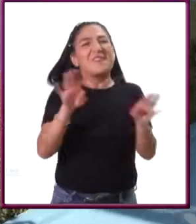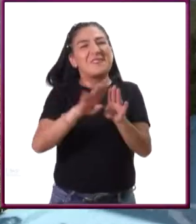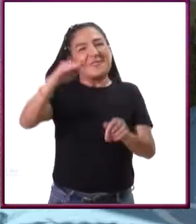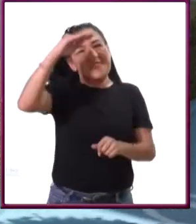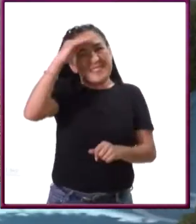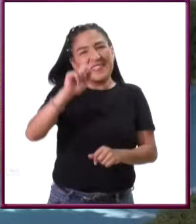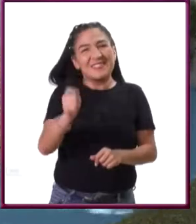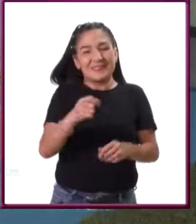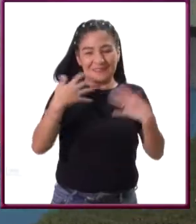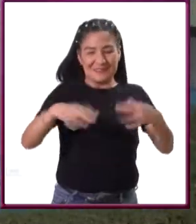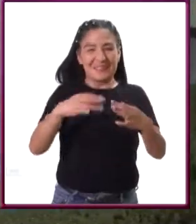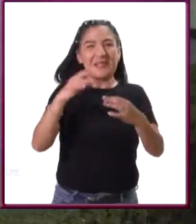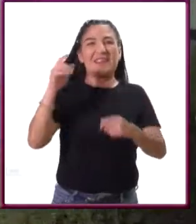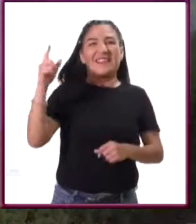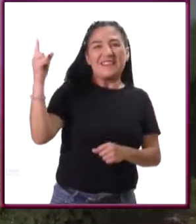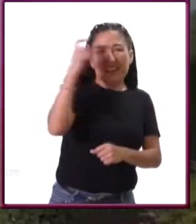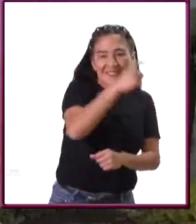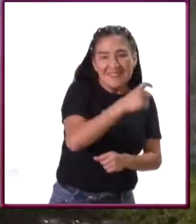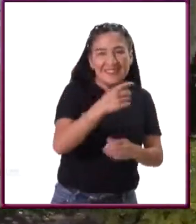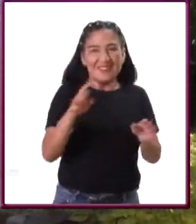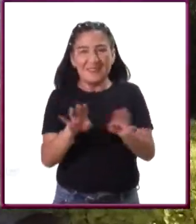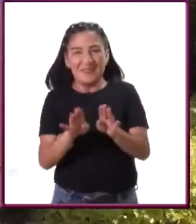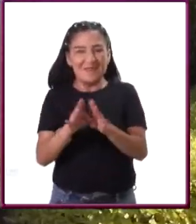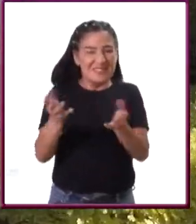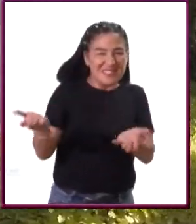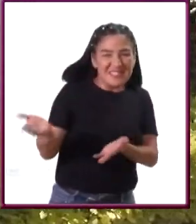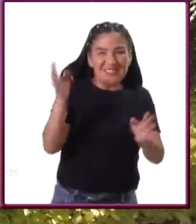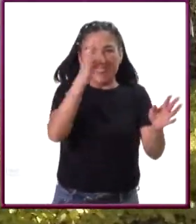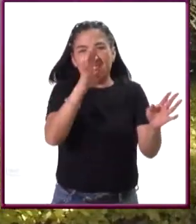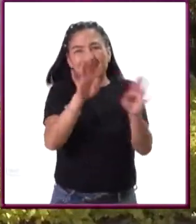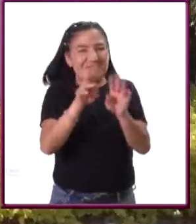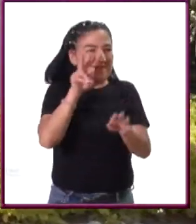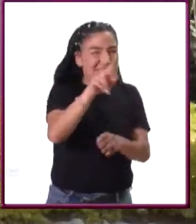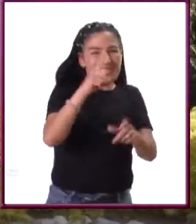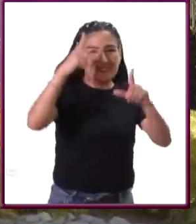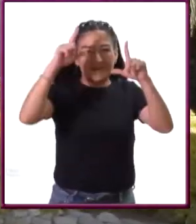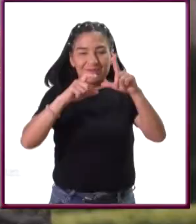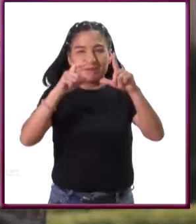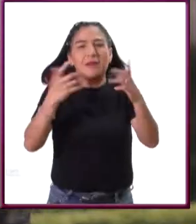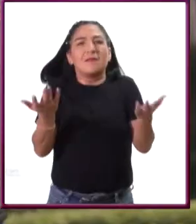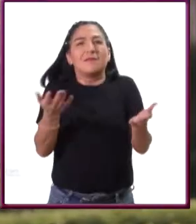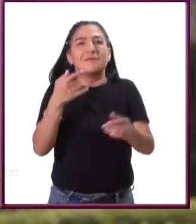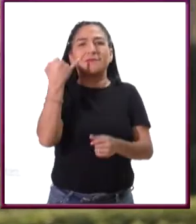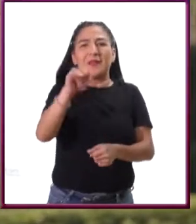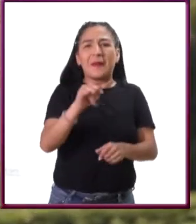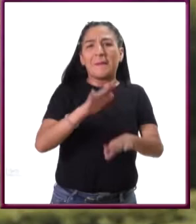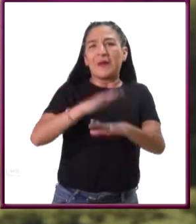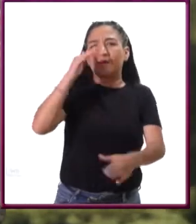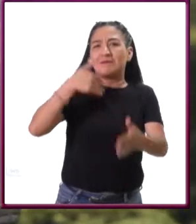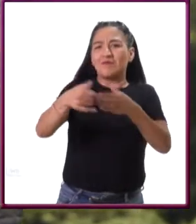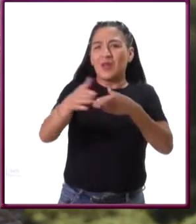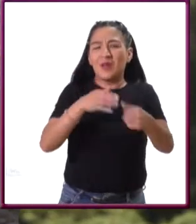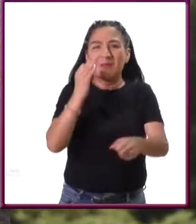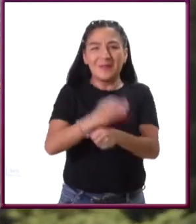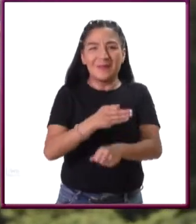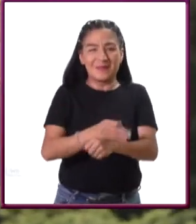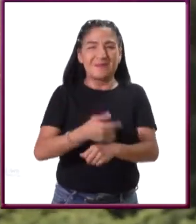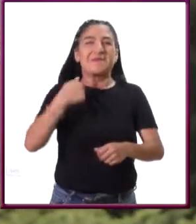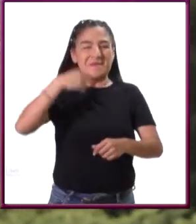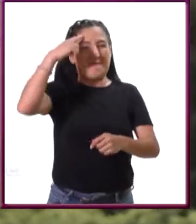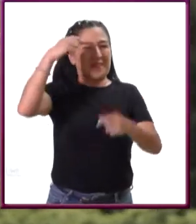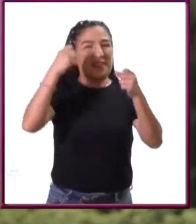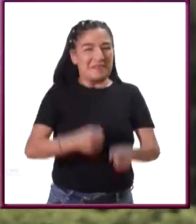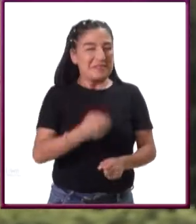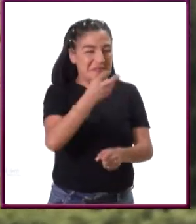tan complicado y difícil de lograr como la fotografía sería tan común? Estoy seguro de que sus inventores no lo